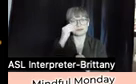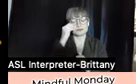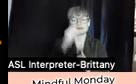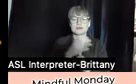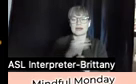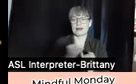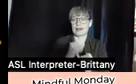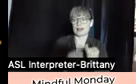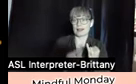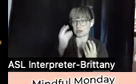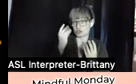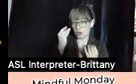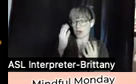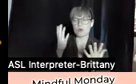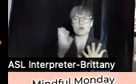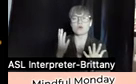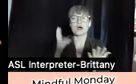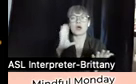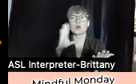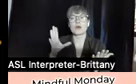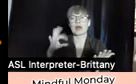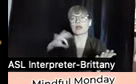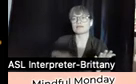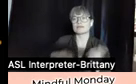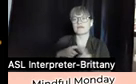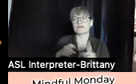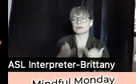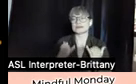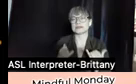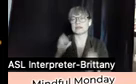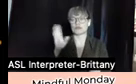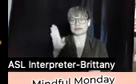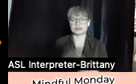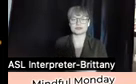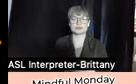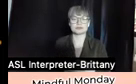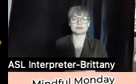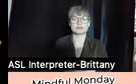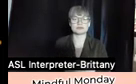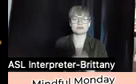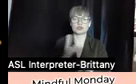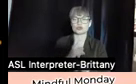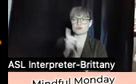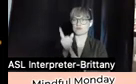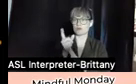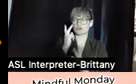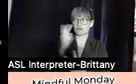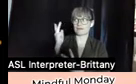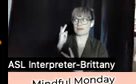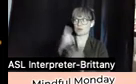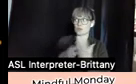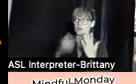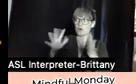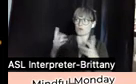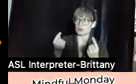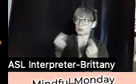Como nos encanta verificar y conectar, ¿qué aprendieron hoy día? Tomen un momento para reflexionar